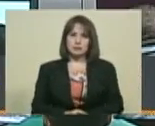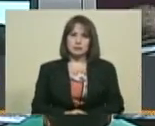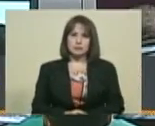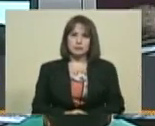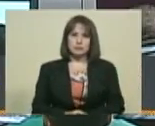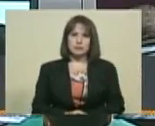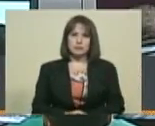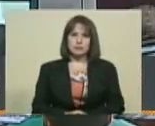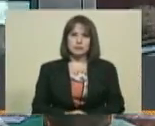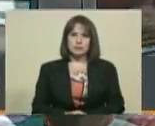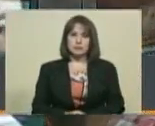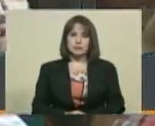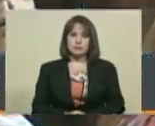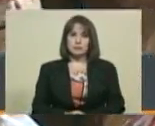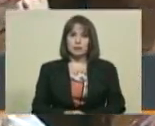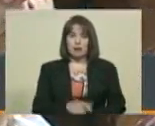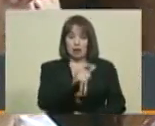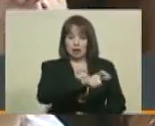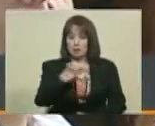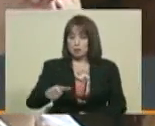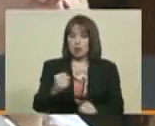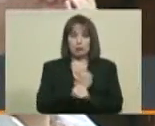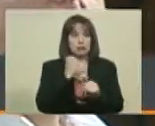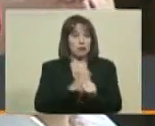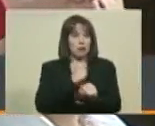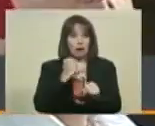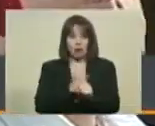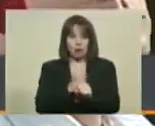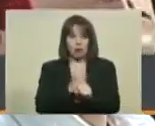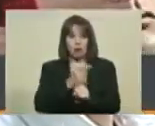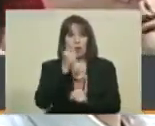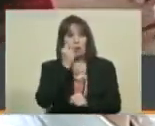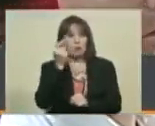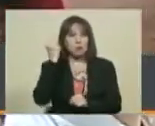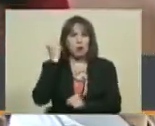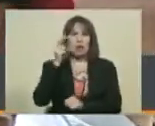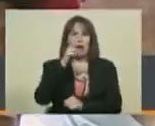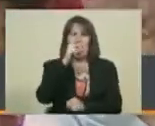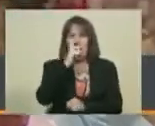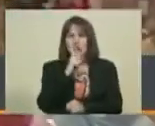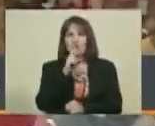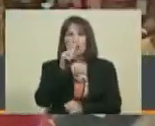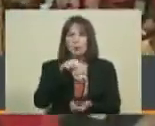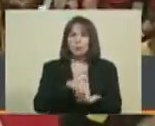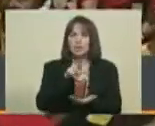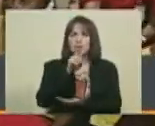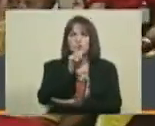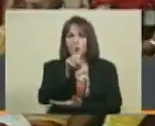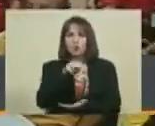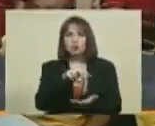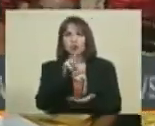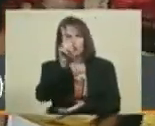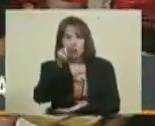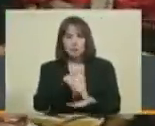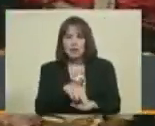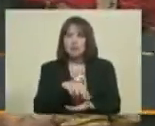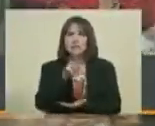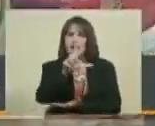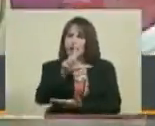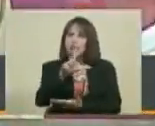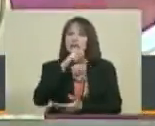la proeza que hicieron los trabajadores y trabajadoras en el año 2002-2003 marcó la